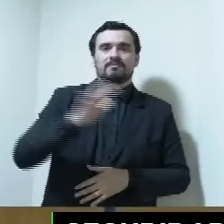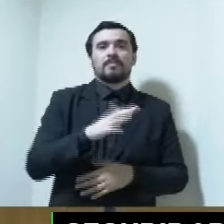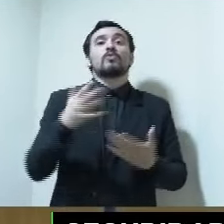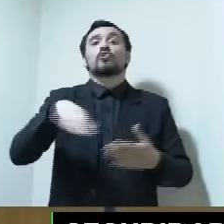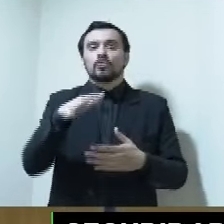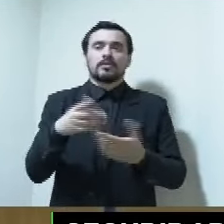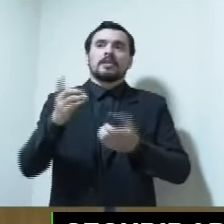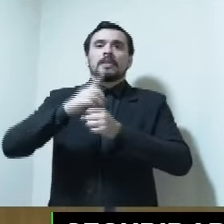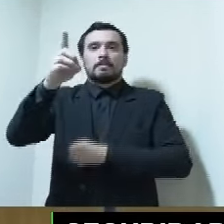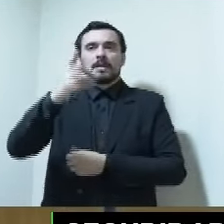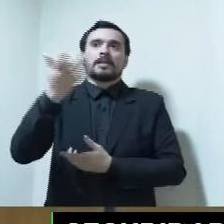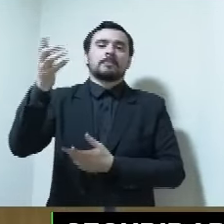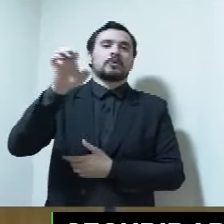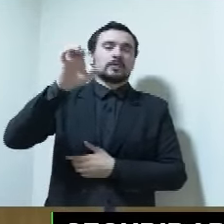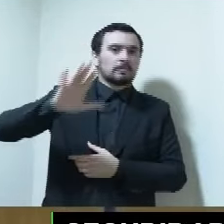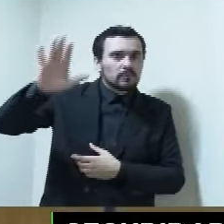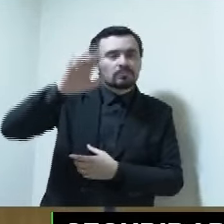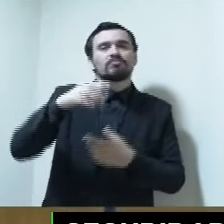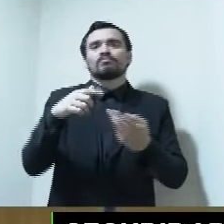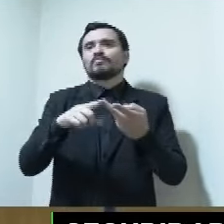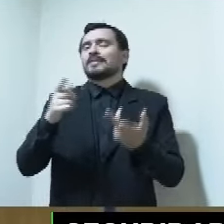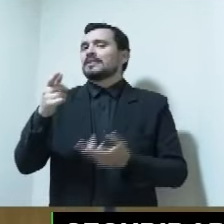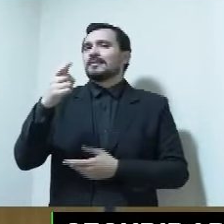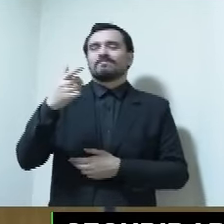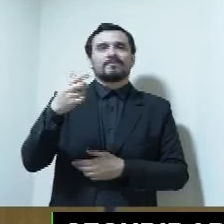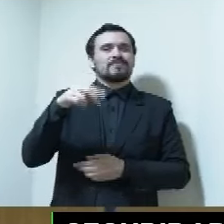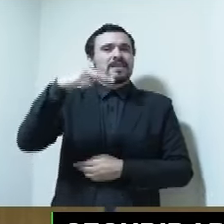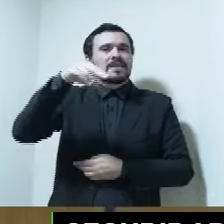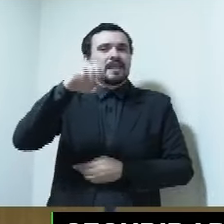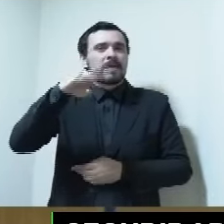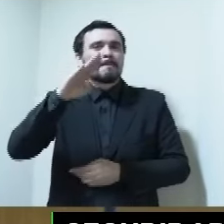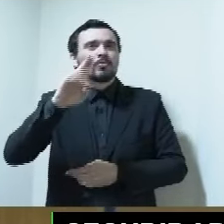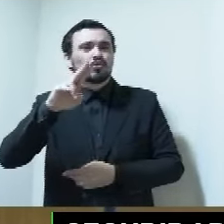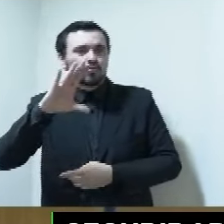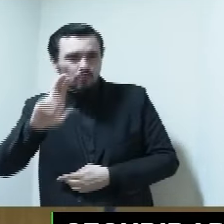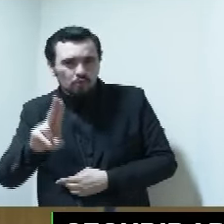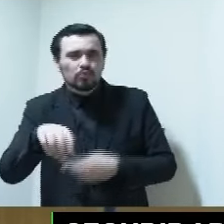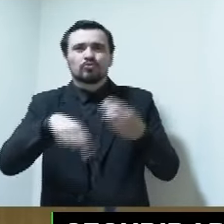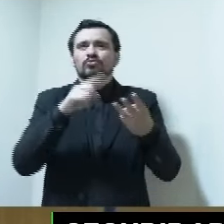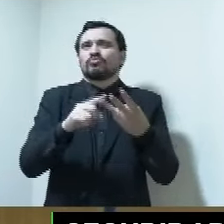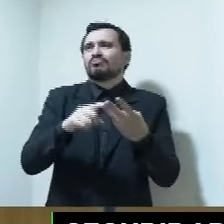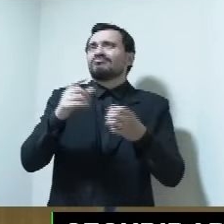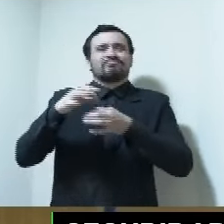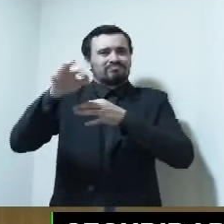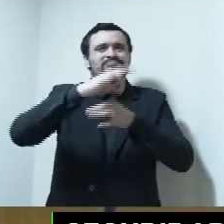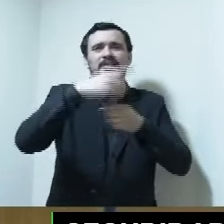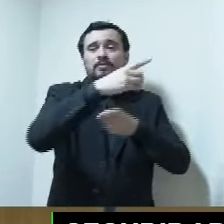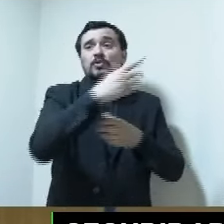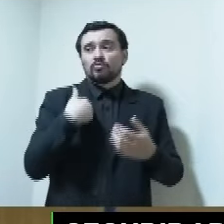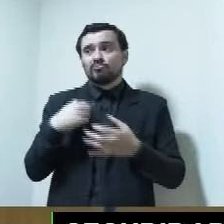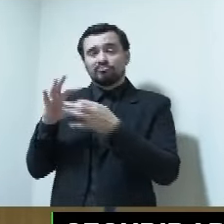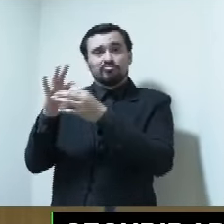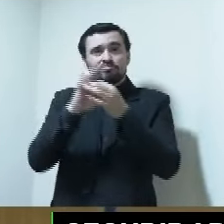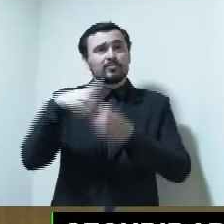de Itapúa, Misiones, Ñembucú y Canindeyú. Por ello, dispuse el trabajo conjunto de elementos de las Fuerzas Armadas